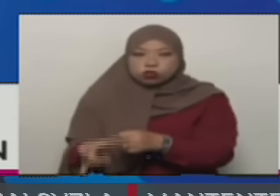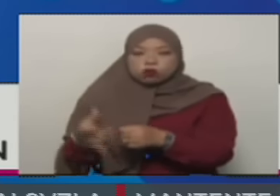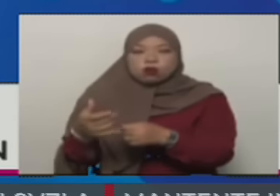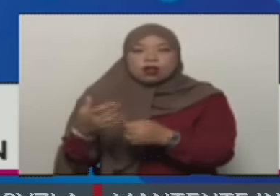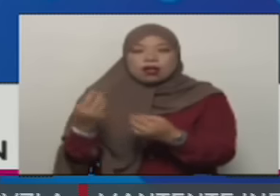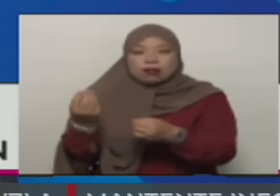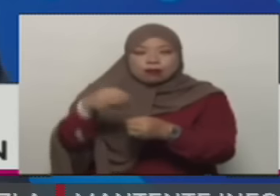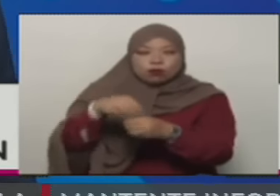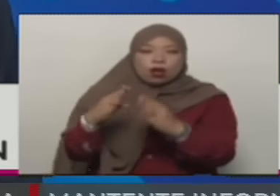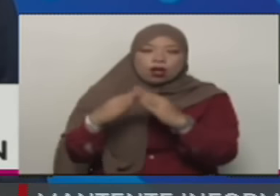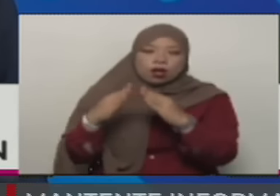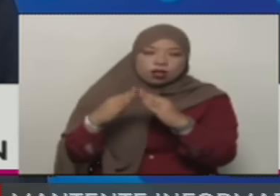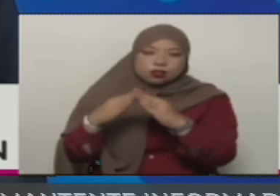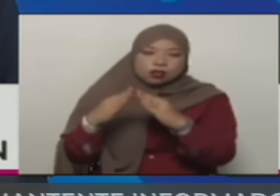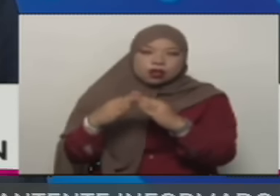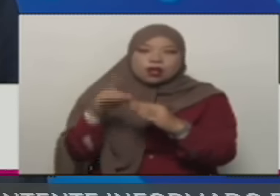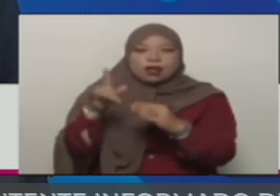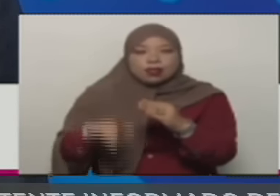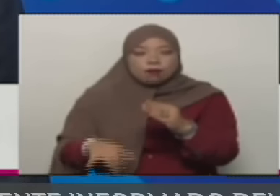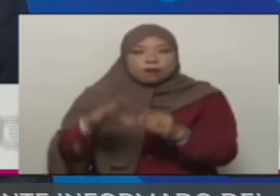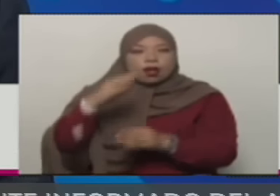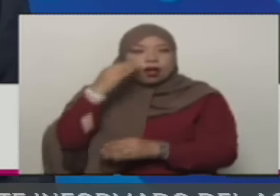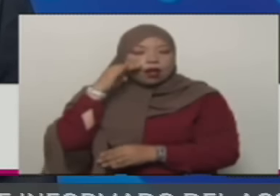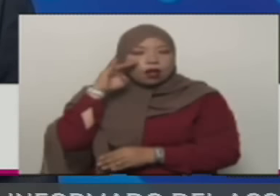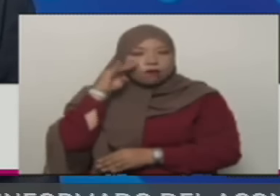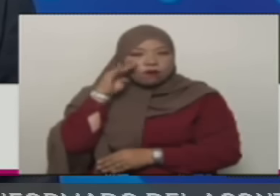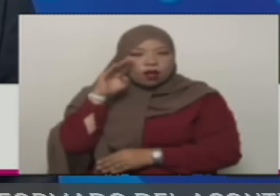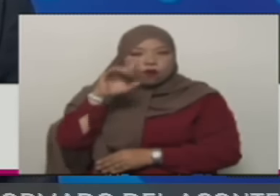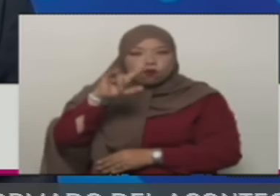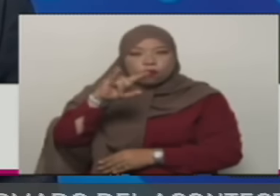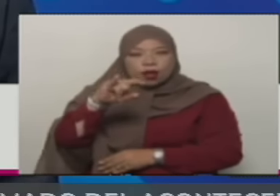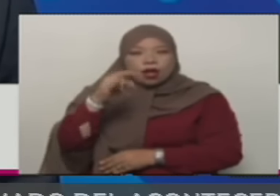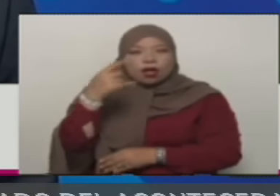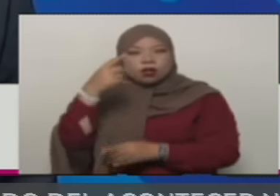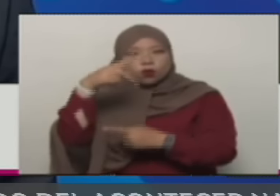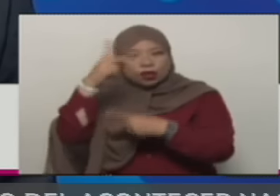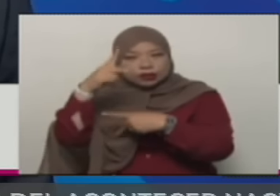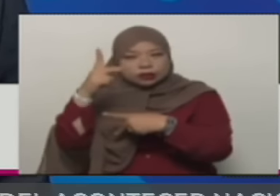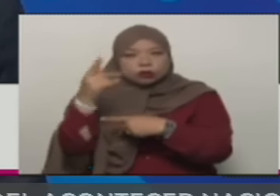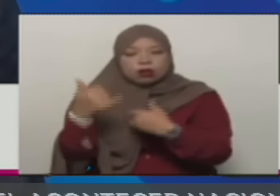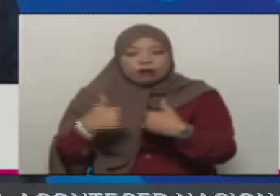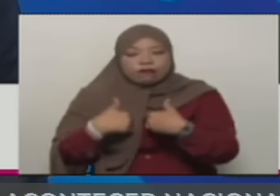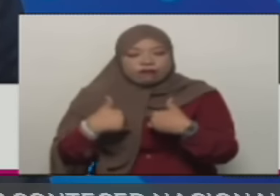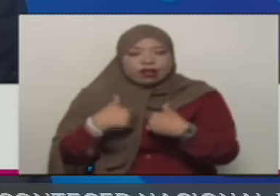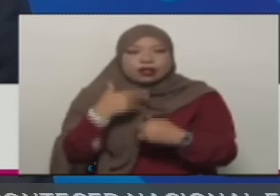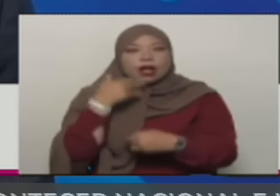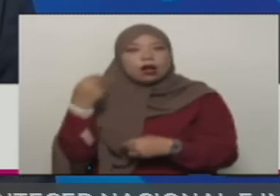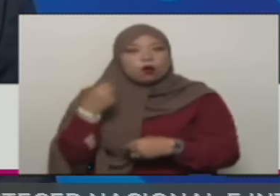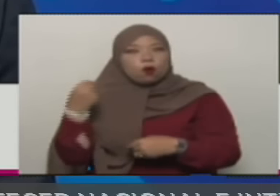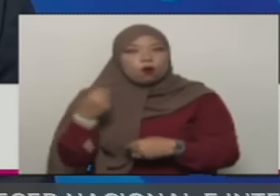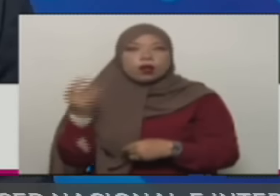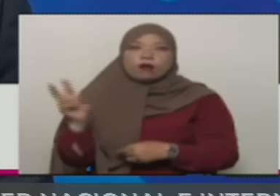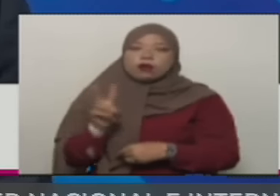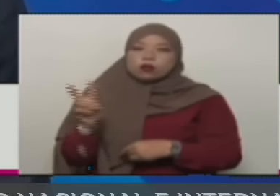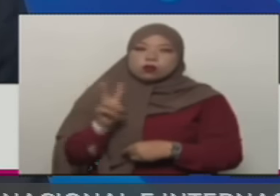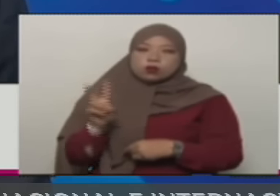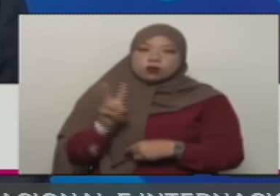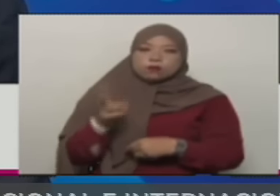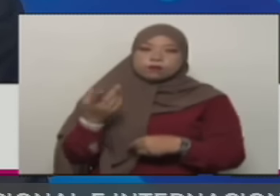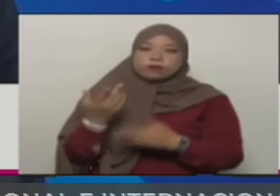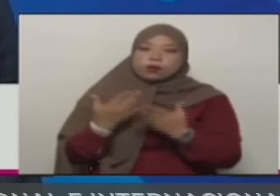la educación. Sin embargo, Venezuela hoy es de los pocos países en el mundo que puede decir que en la totalidad del territorio se puede